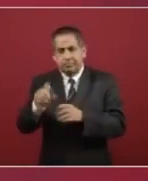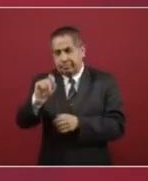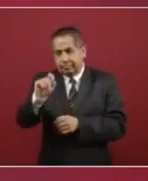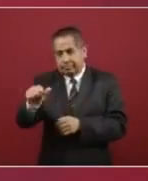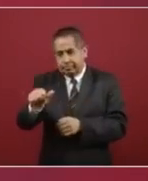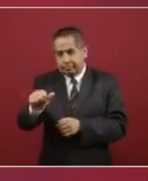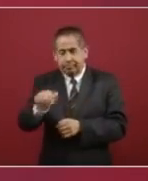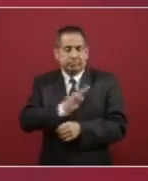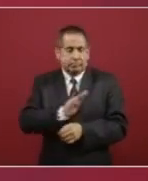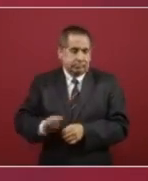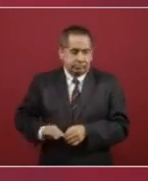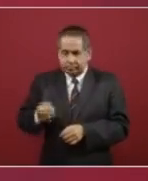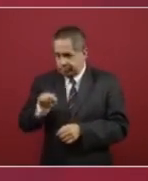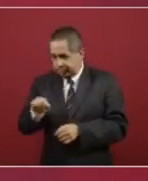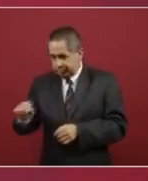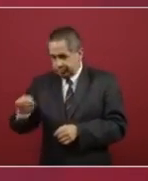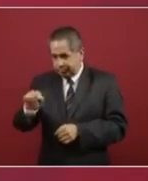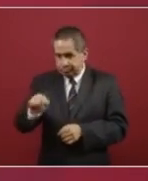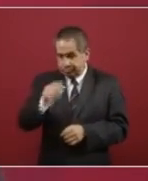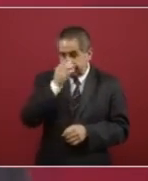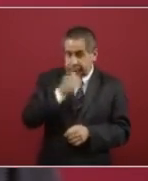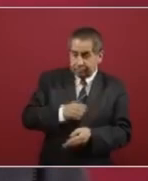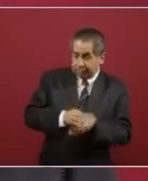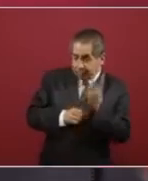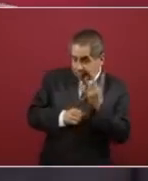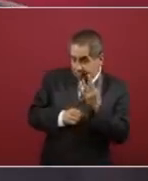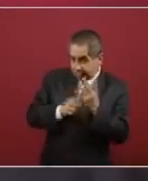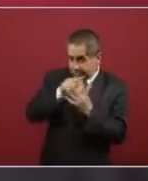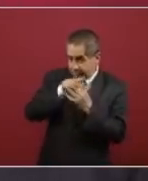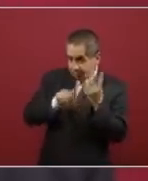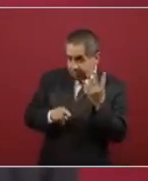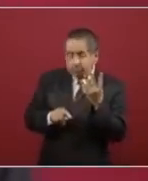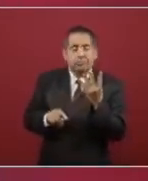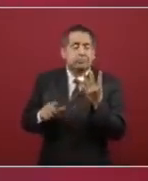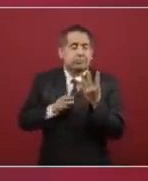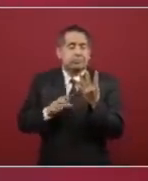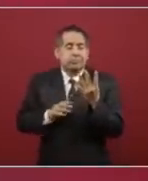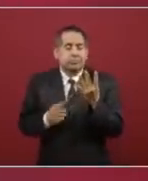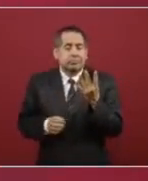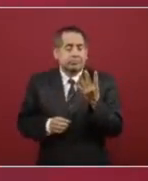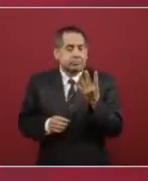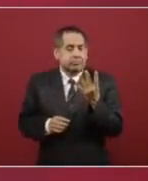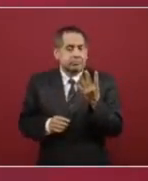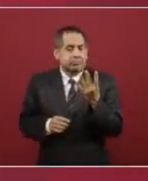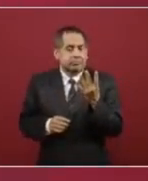municipios, solo en 4 hay